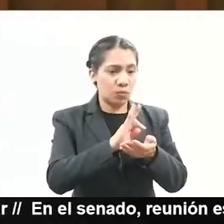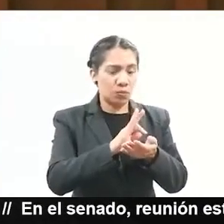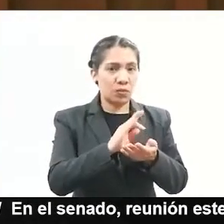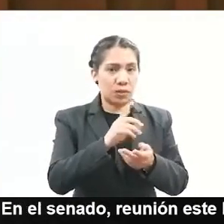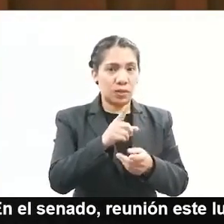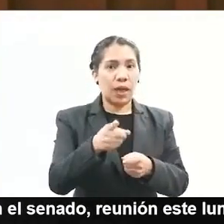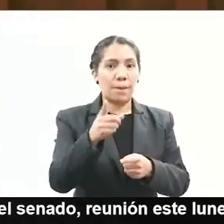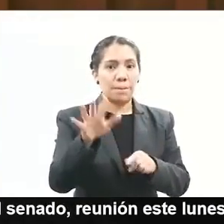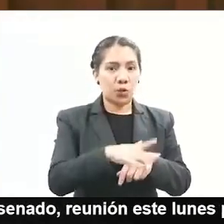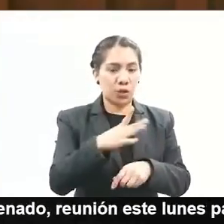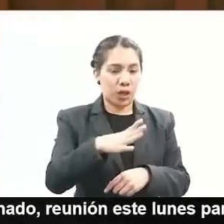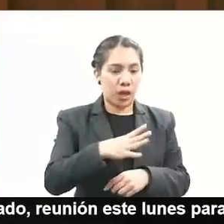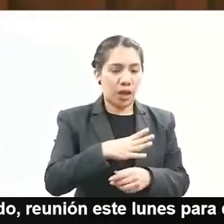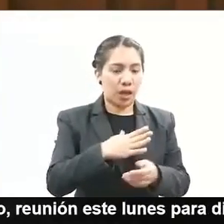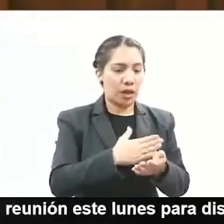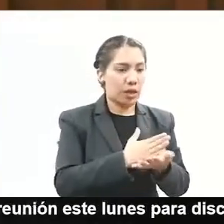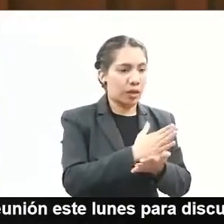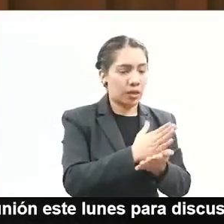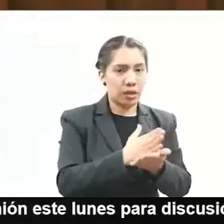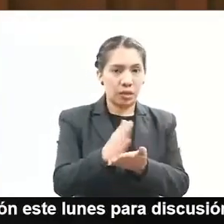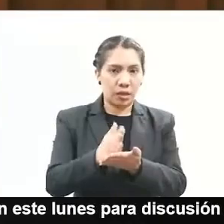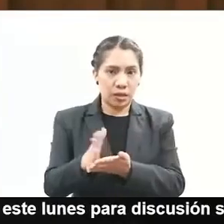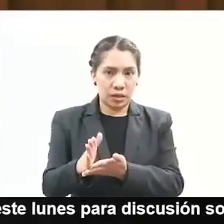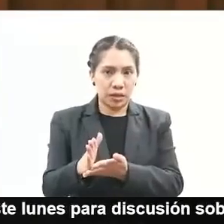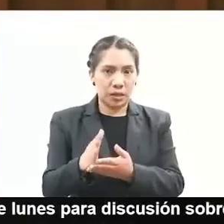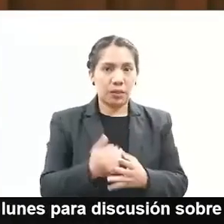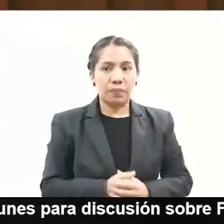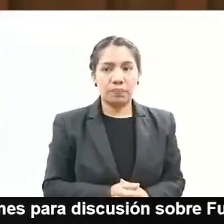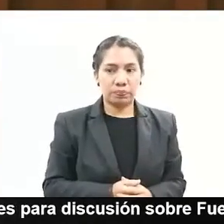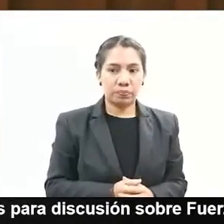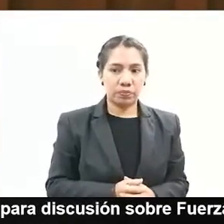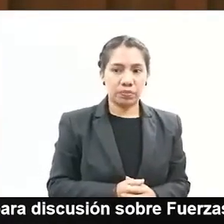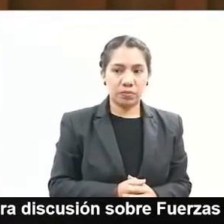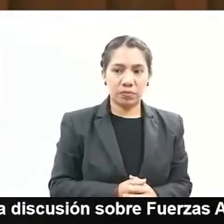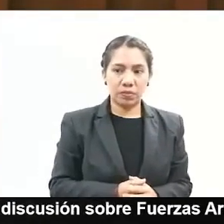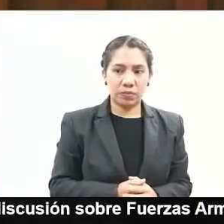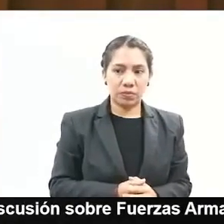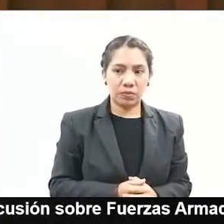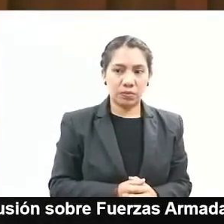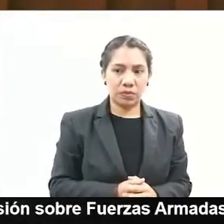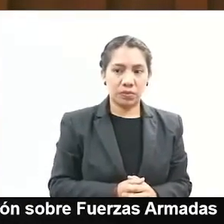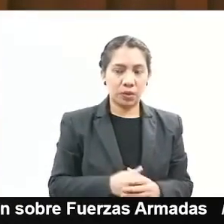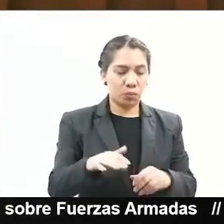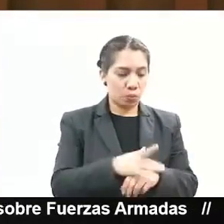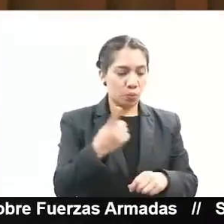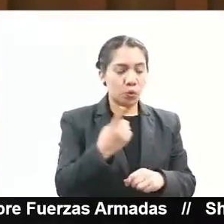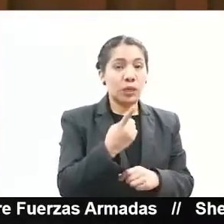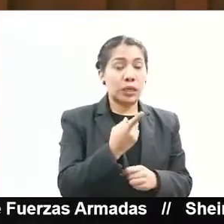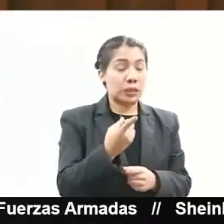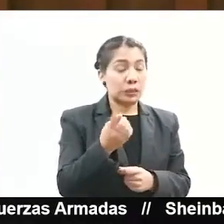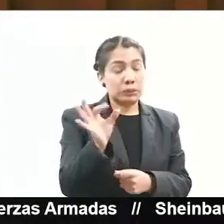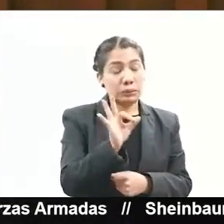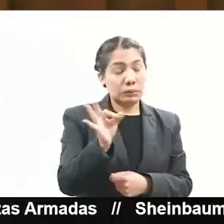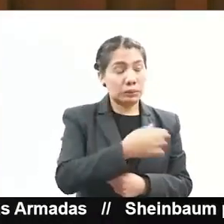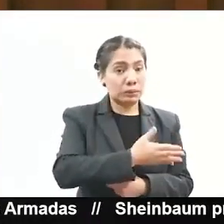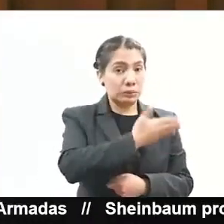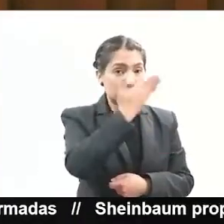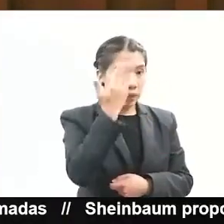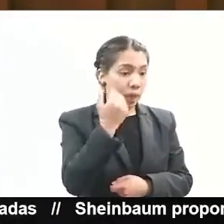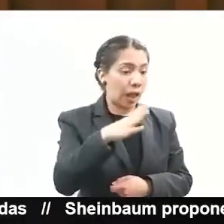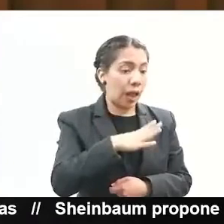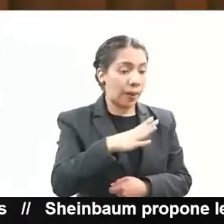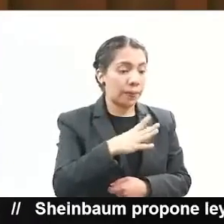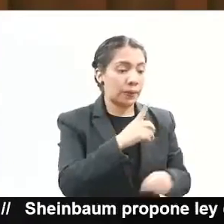acceso. También este tercer informe muestra cosas que no sabíamos, que el Ejército tenía personal de